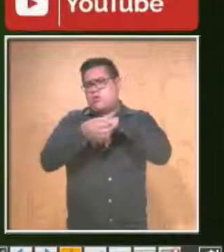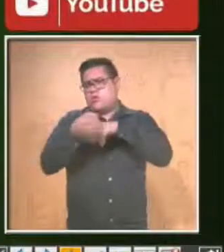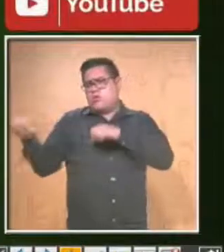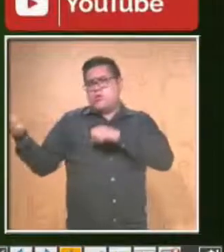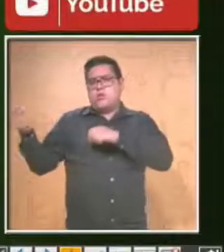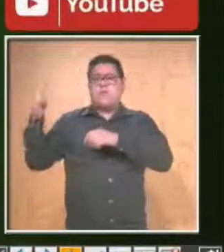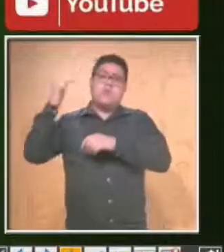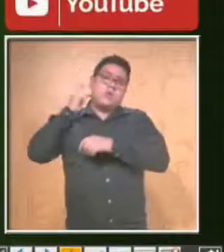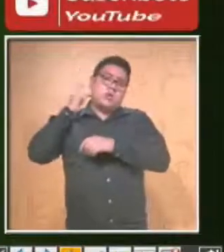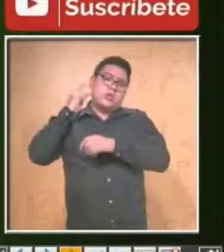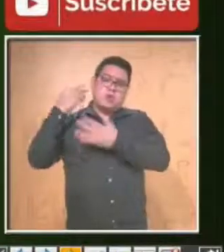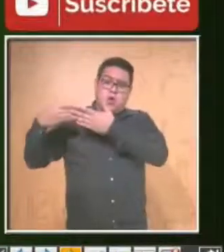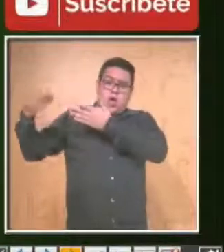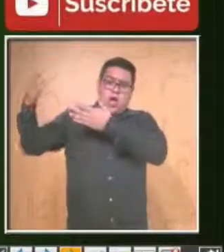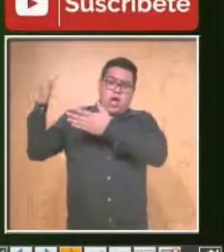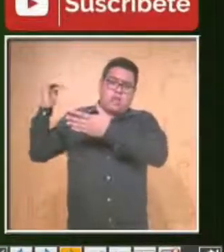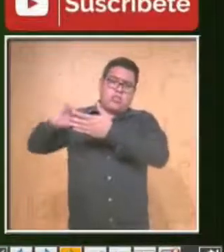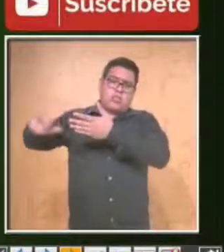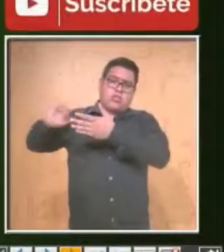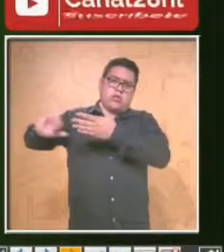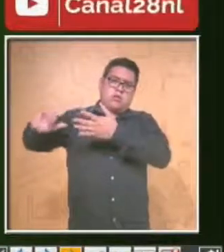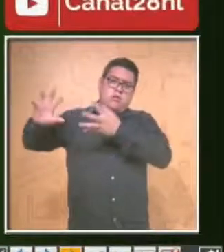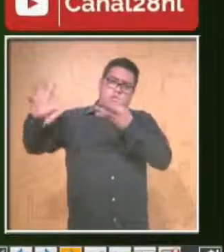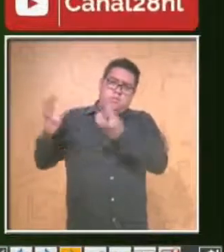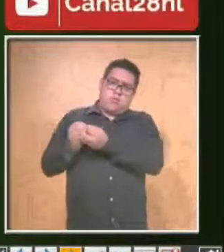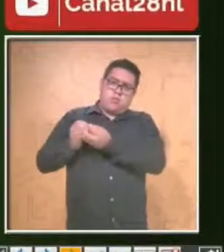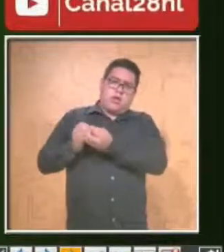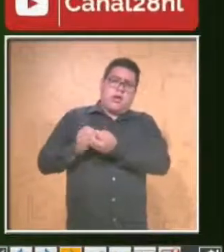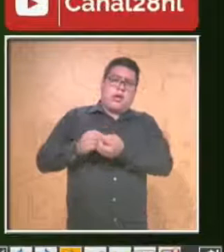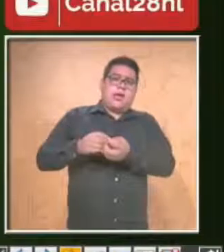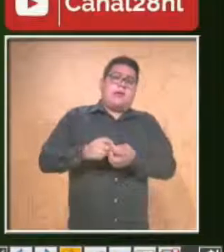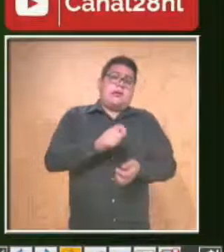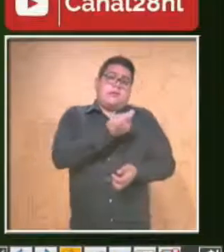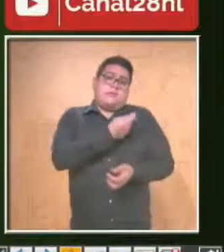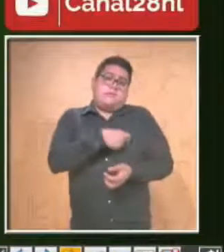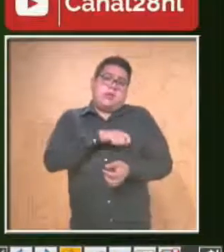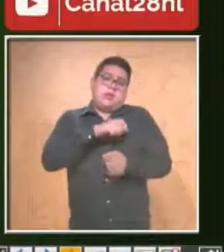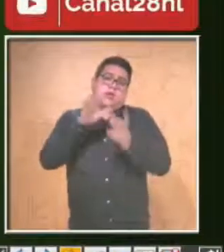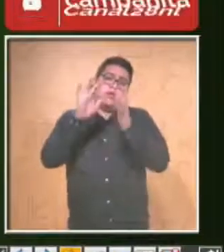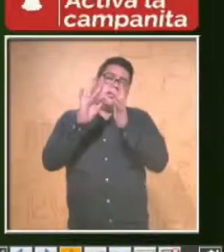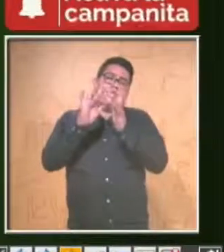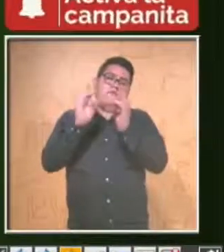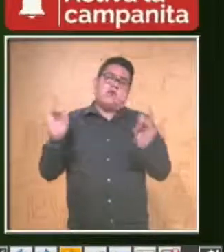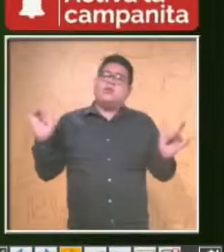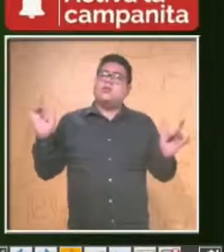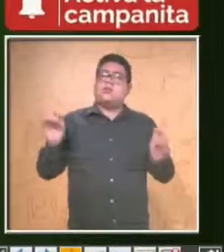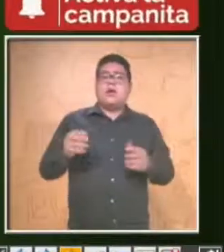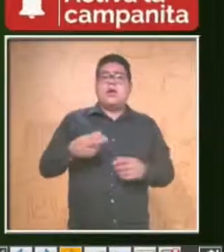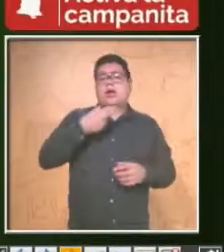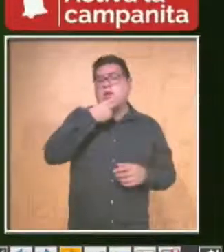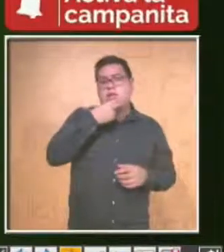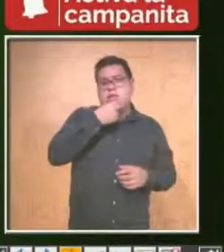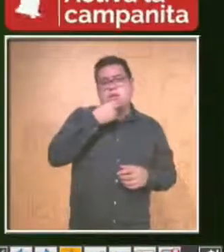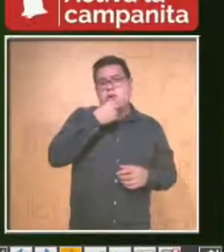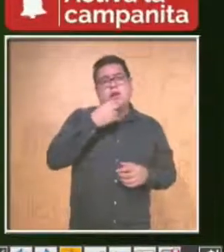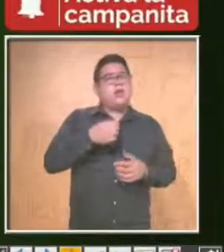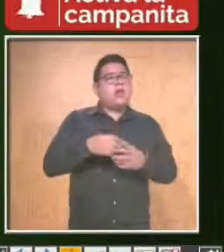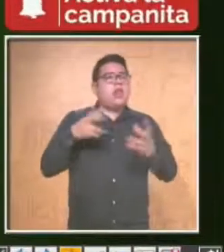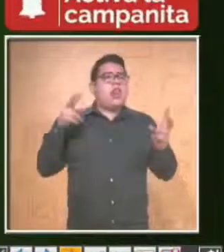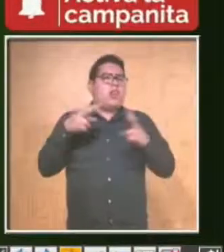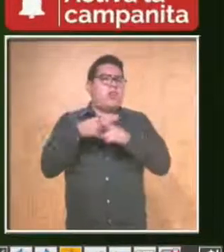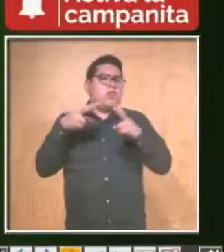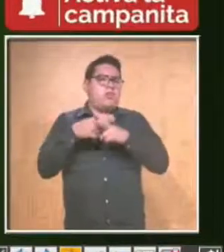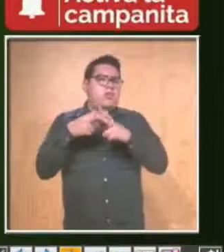la consolidación de las monarquías nacionales, España, Francia, Inglaterra, Rusia, la lucha por la hegemonía y